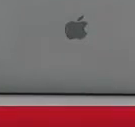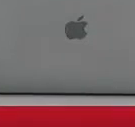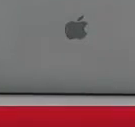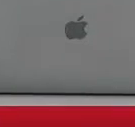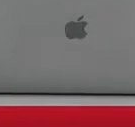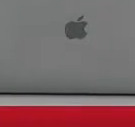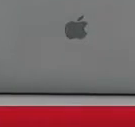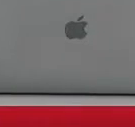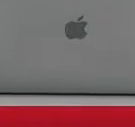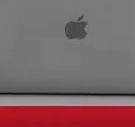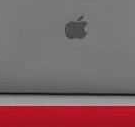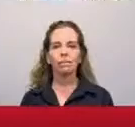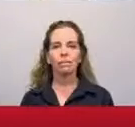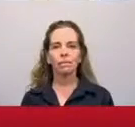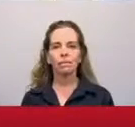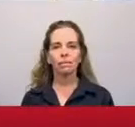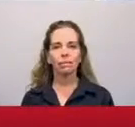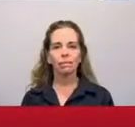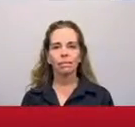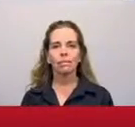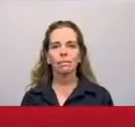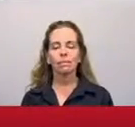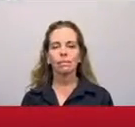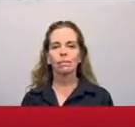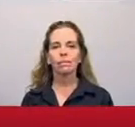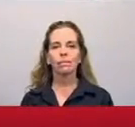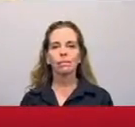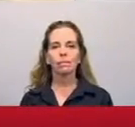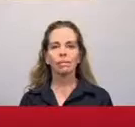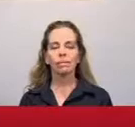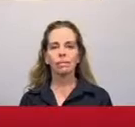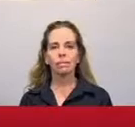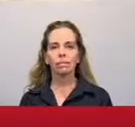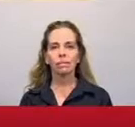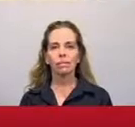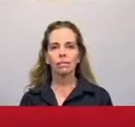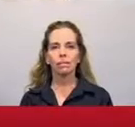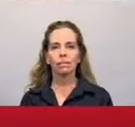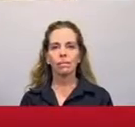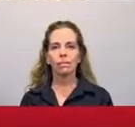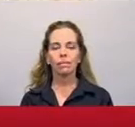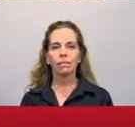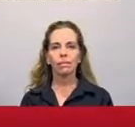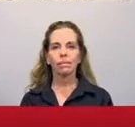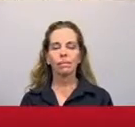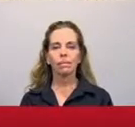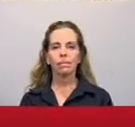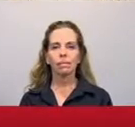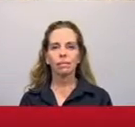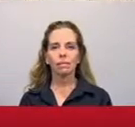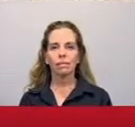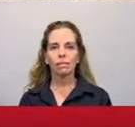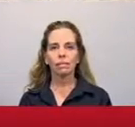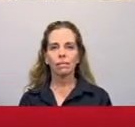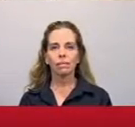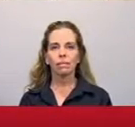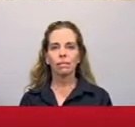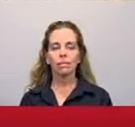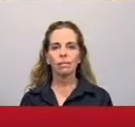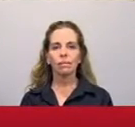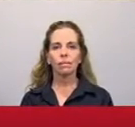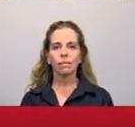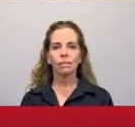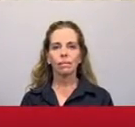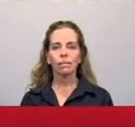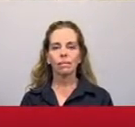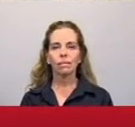Milei y esta amistad que está generando con Zelensky es importante para todo. Como dice Gaby, inequívocamente